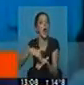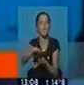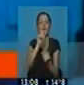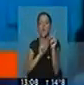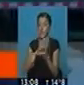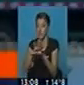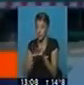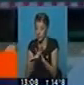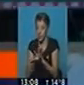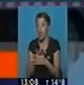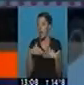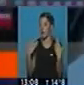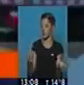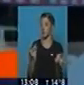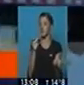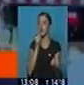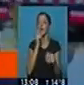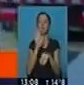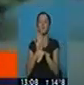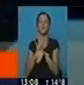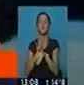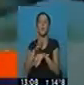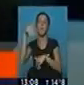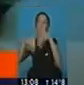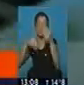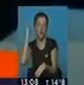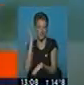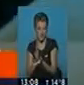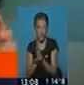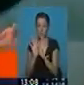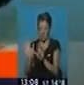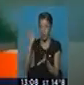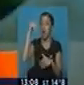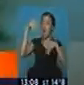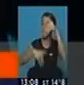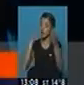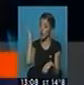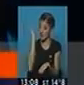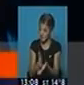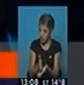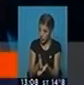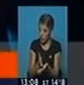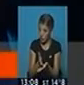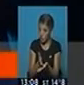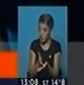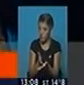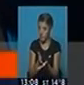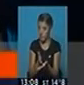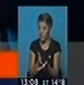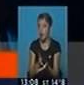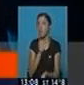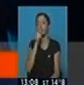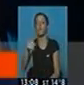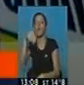uno está del voto castigo. Claro. Pero es cierto que el voto castigo en Venezuela recién la última vez funcionó en una forma más clásica, que es que uno